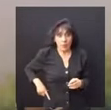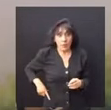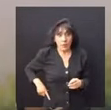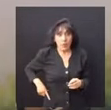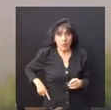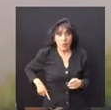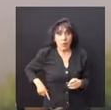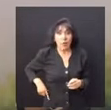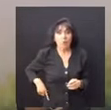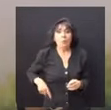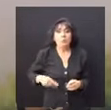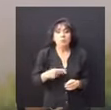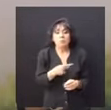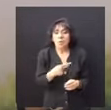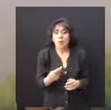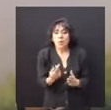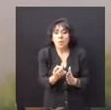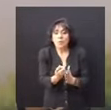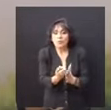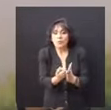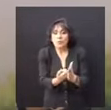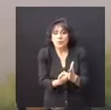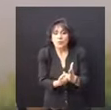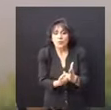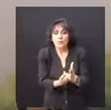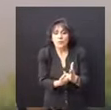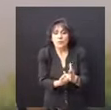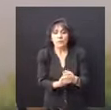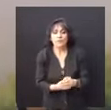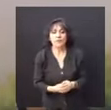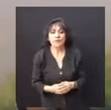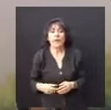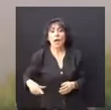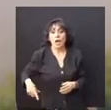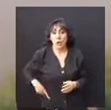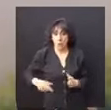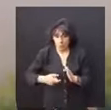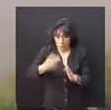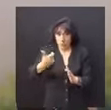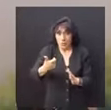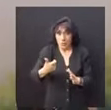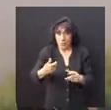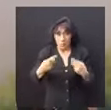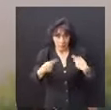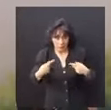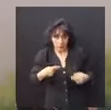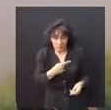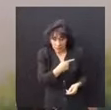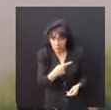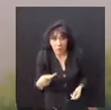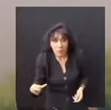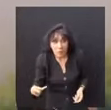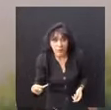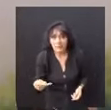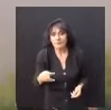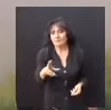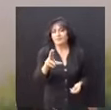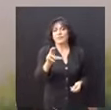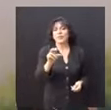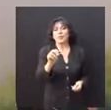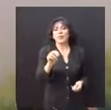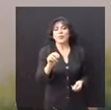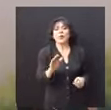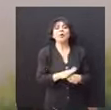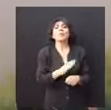traduce en que no puede haber gobierno rico con pueblo pobre. Y así ha gobernado el